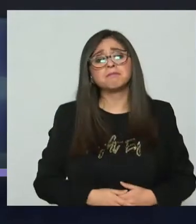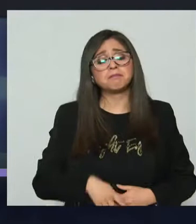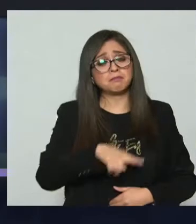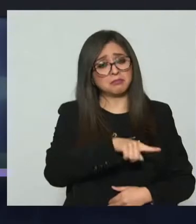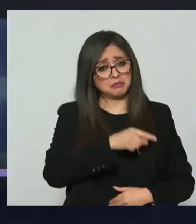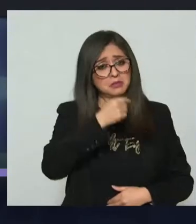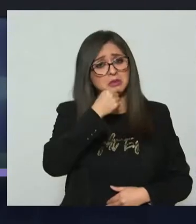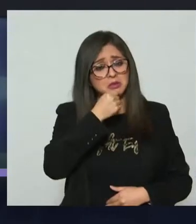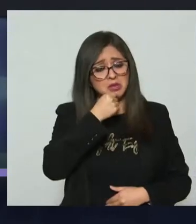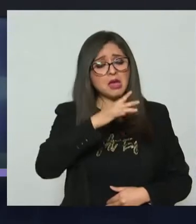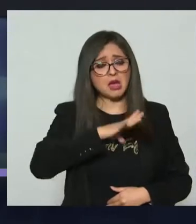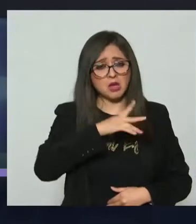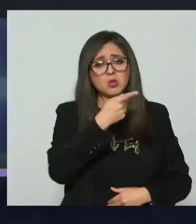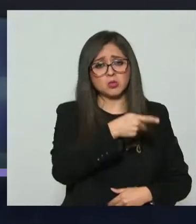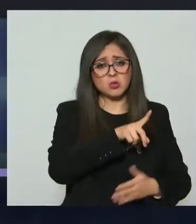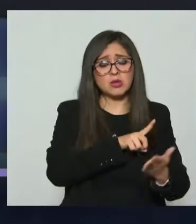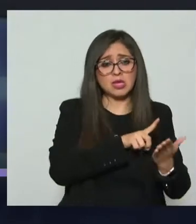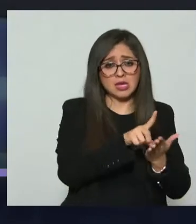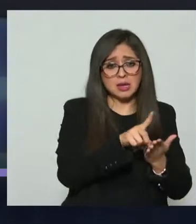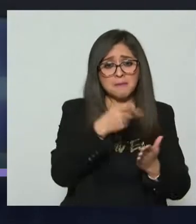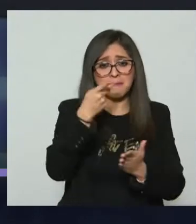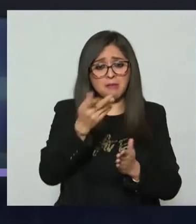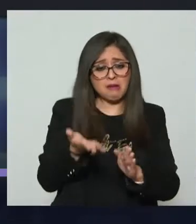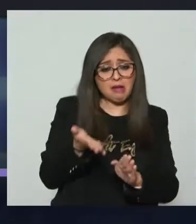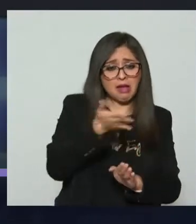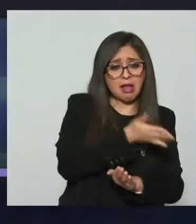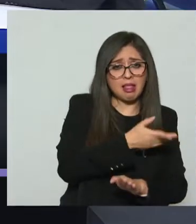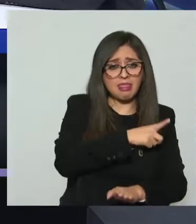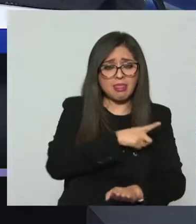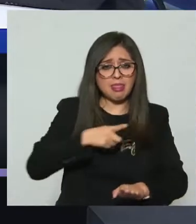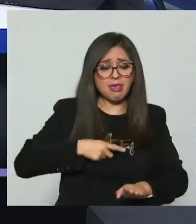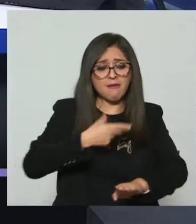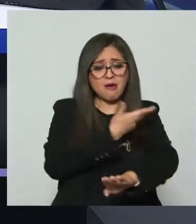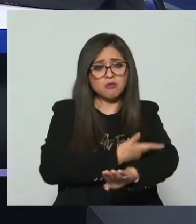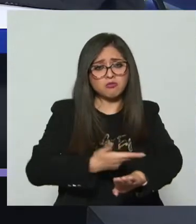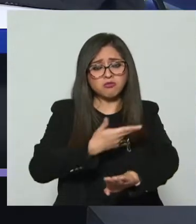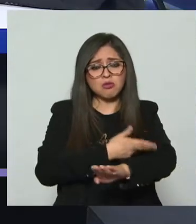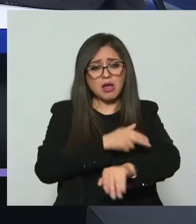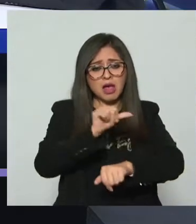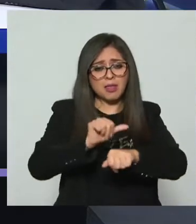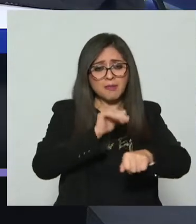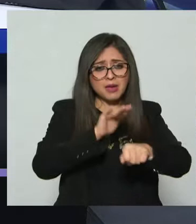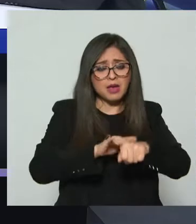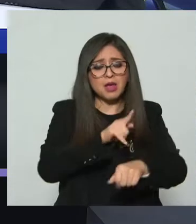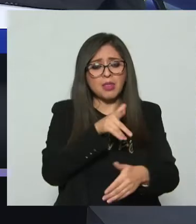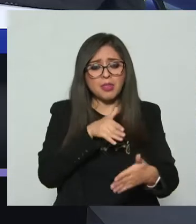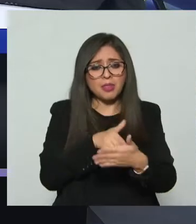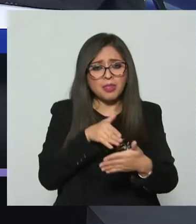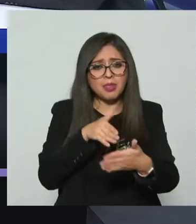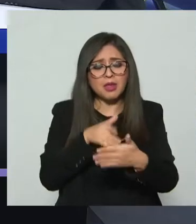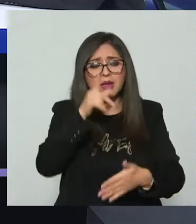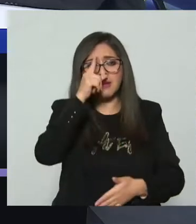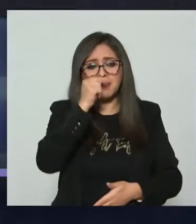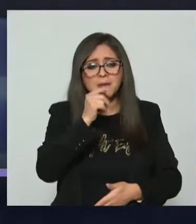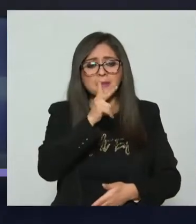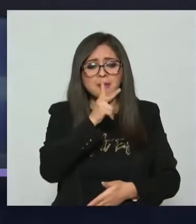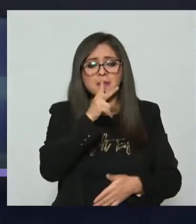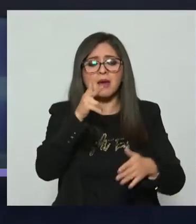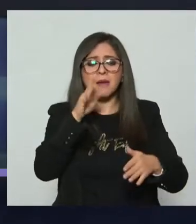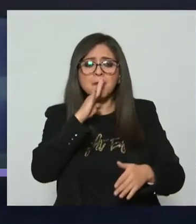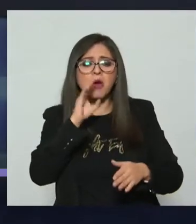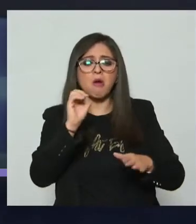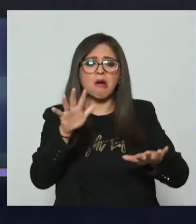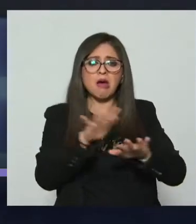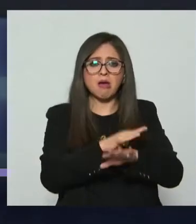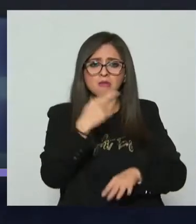derecho, pero tiene ciertos trámites administrativos a cumplir que les ha dificultado el paso a los padres para poderlo ejercer. Entre